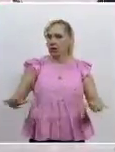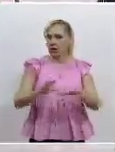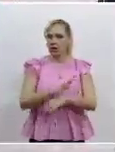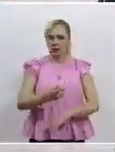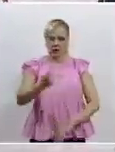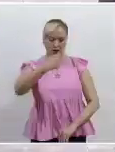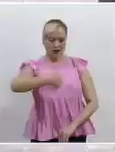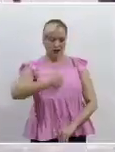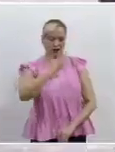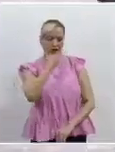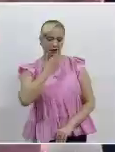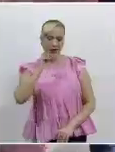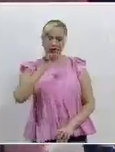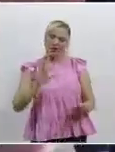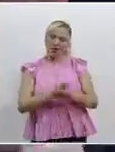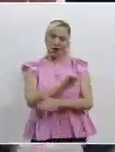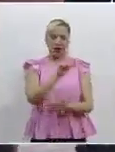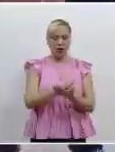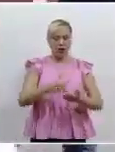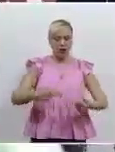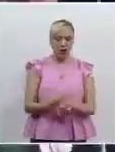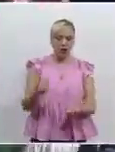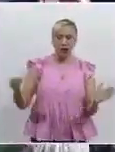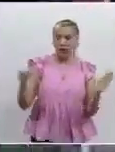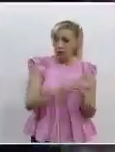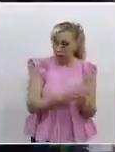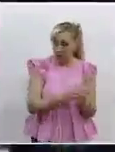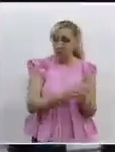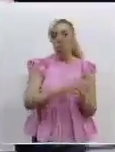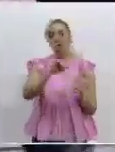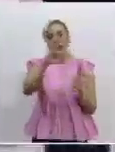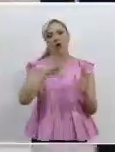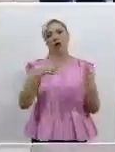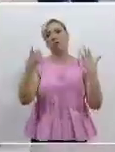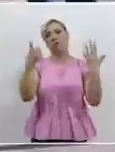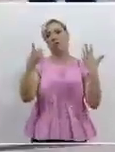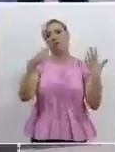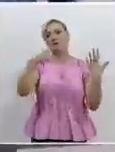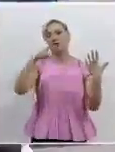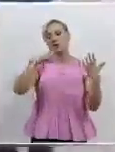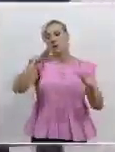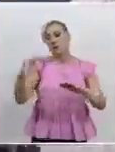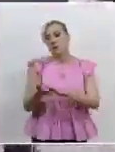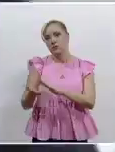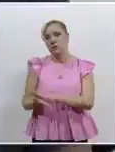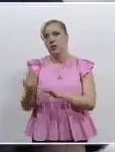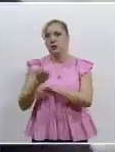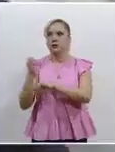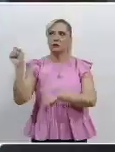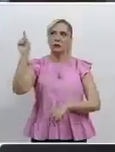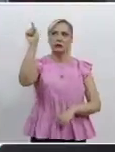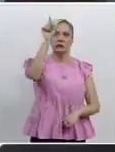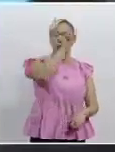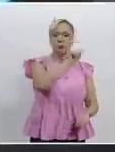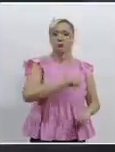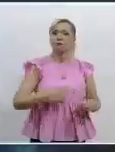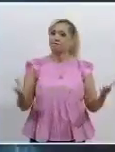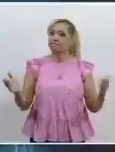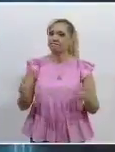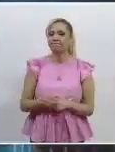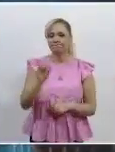su género en actas de nacimiento, tema sobre el cual hay 6 asuntos en lista respecto a diversas entidades del país.